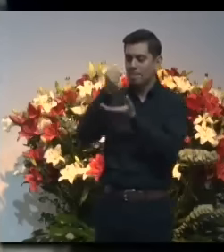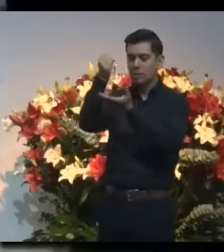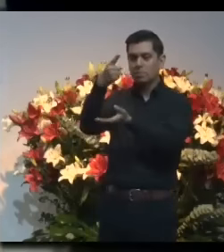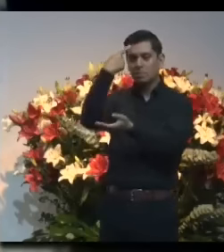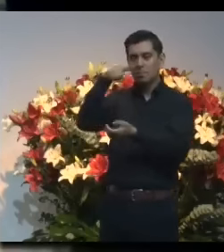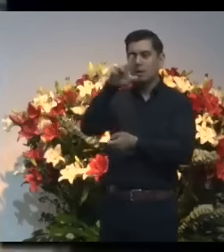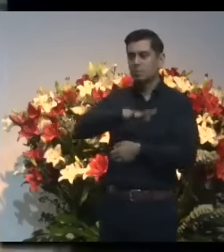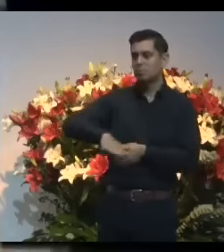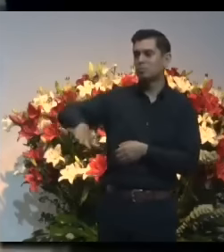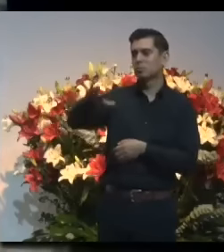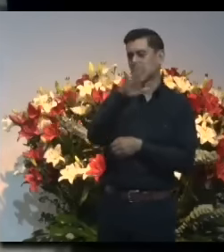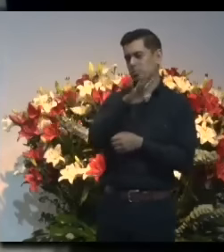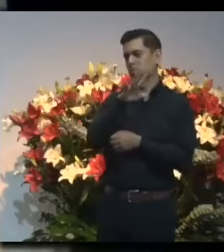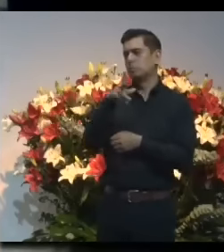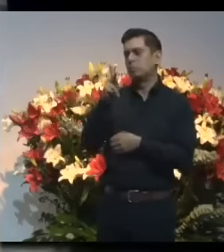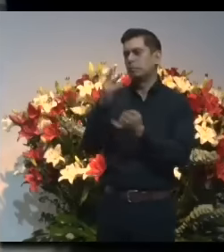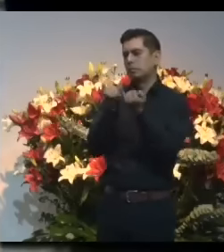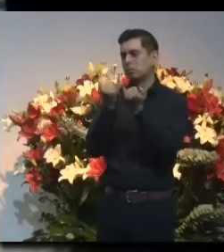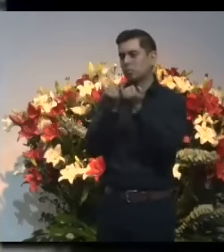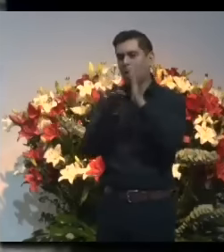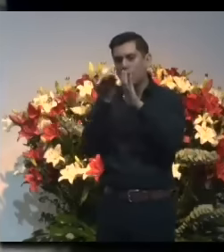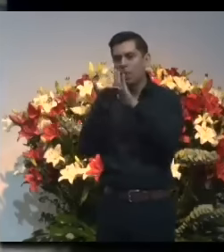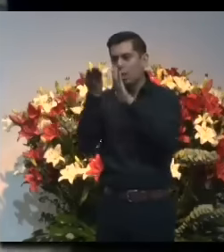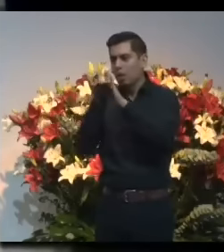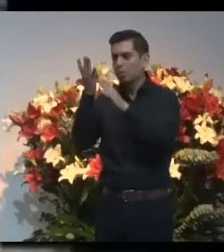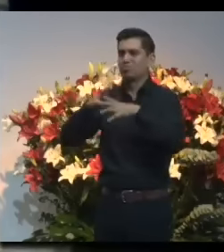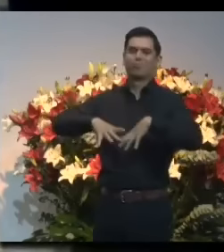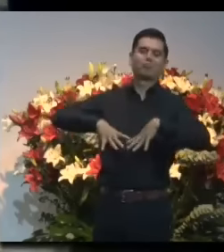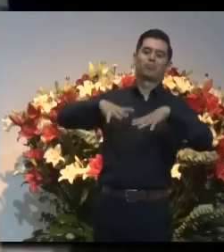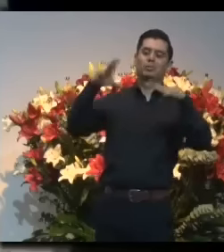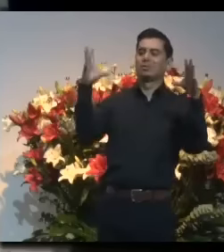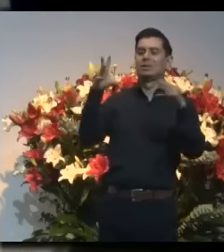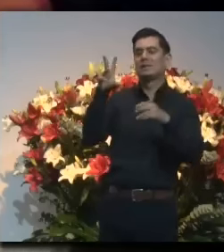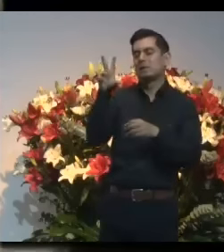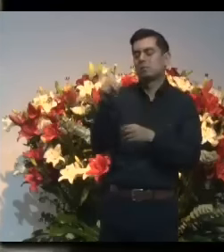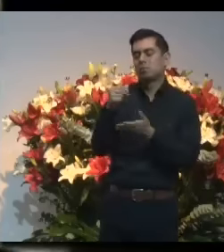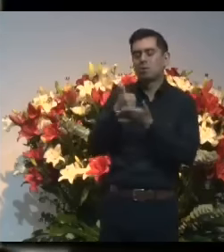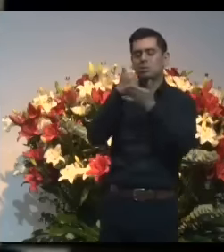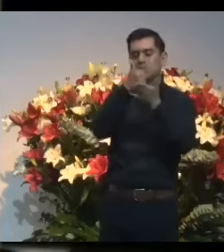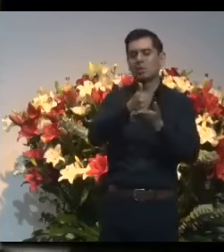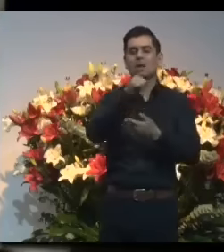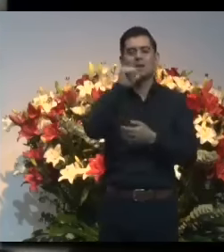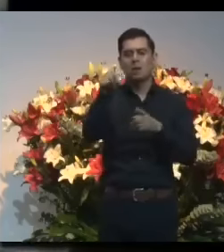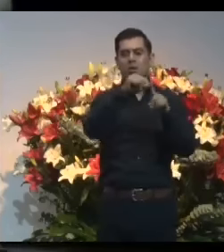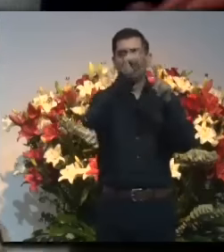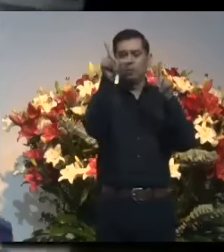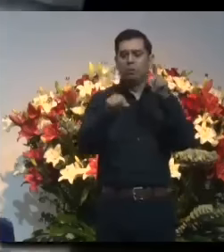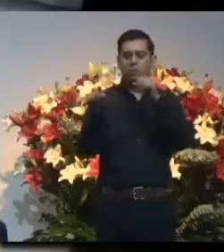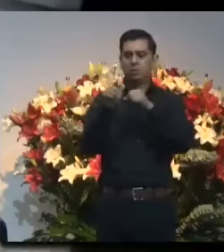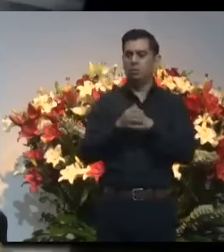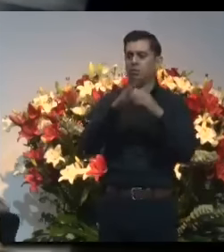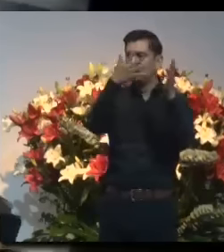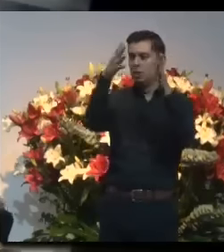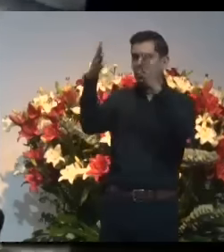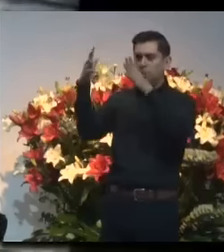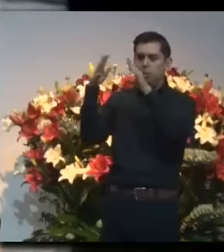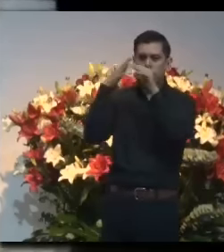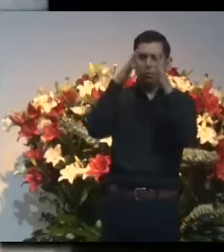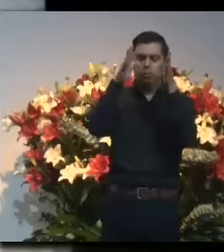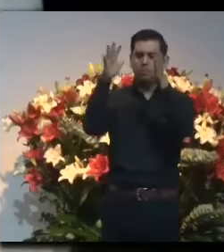en exceso en obras faraónicas que no le están dando ninguna rentabilidad al país. Muchas gracias.